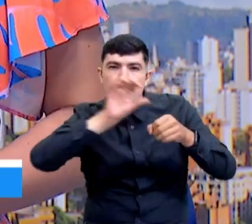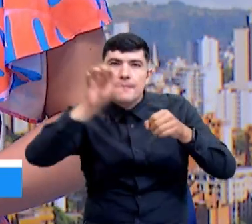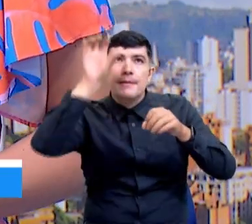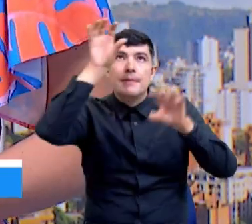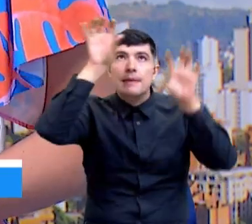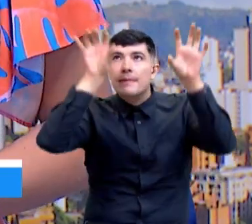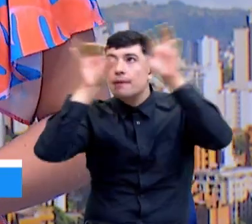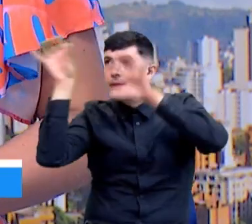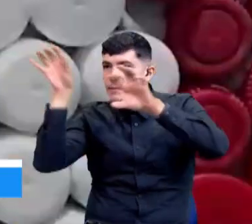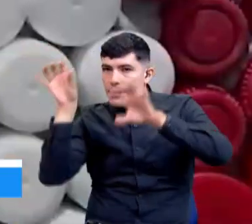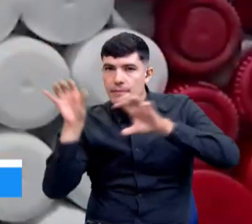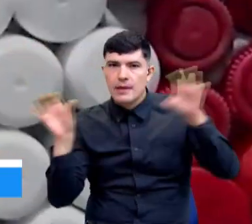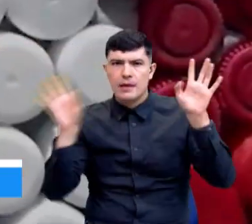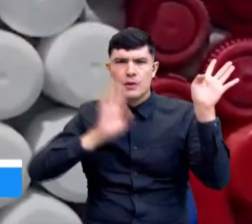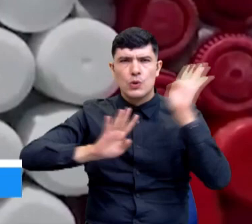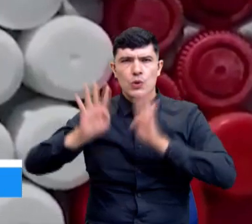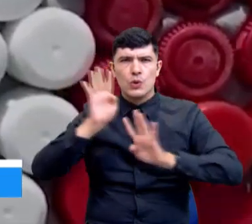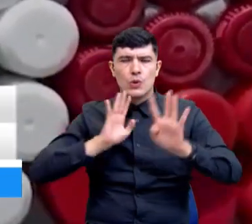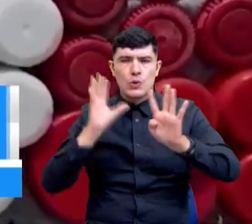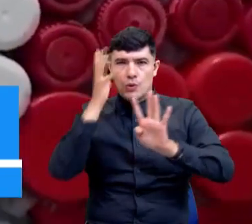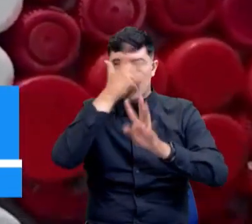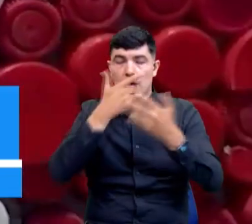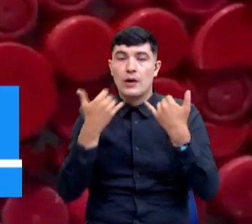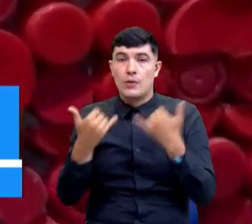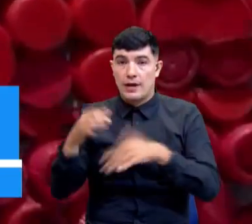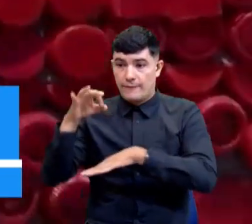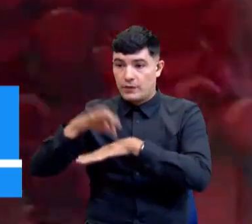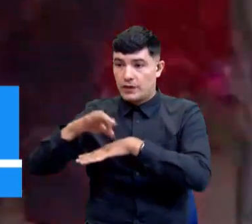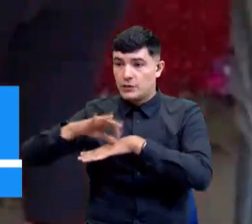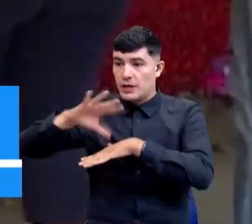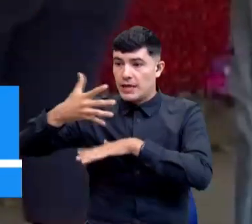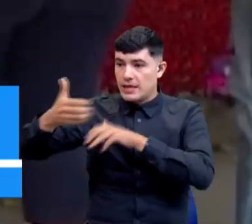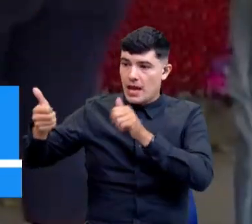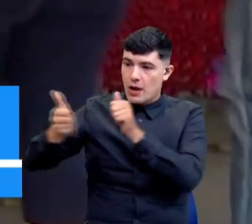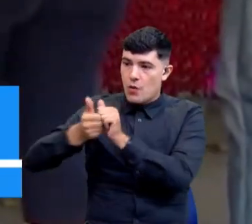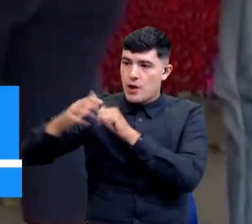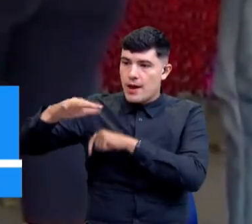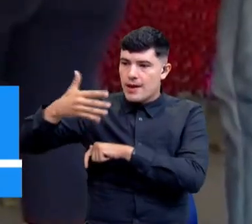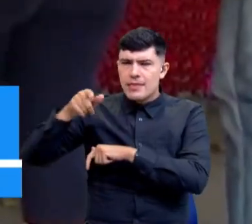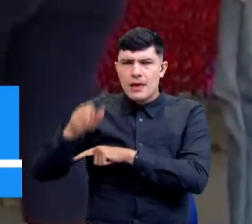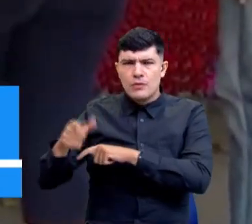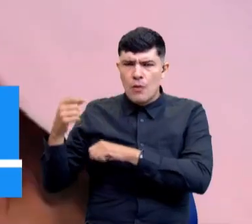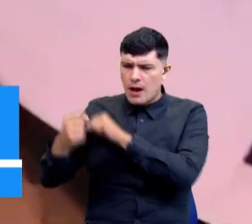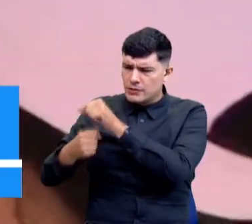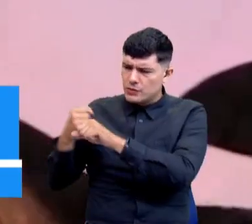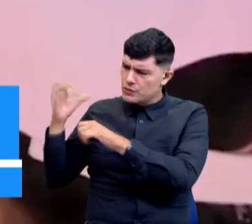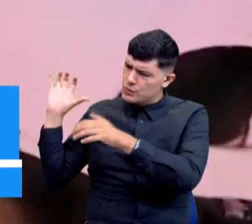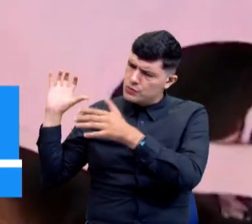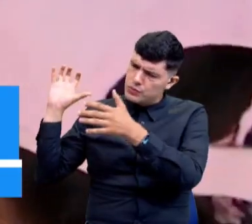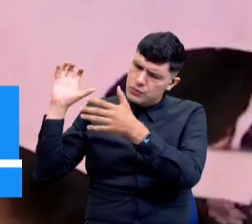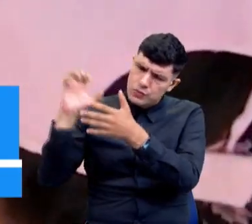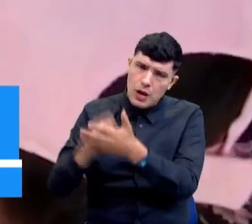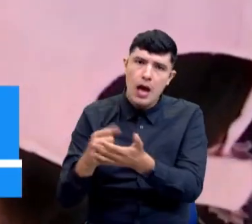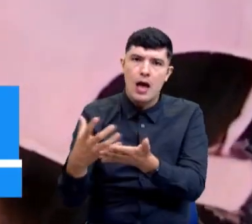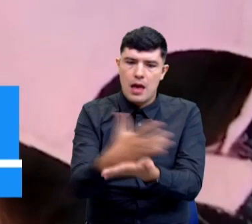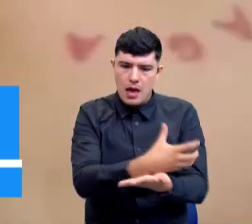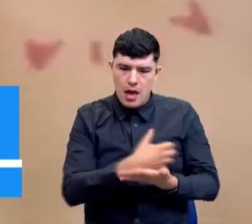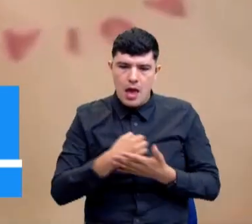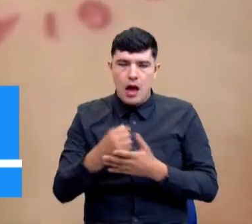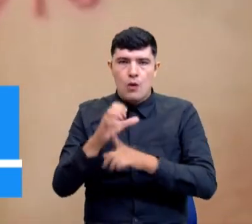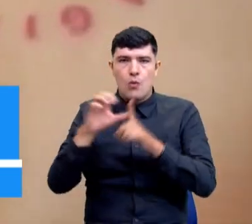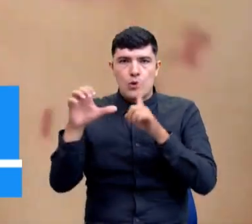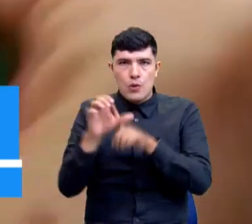proyecto la fundación quinta con quinta que por años ha trabajado en fomentar el arte y la cultura en la región